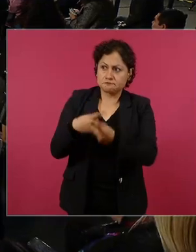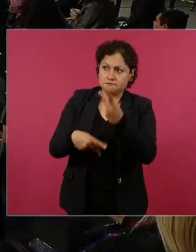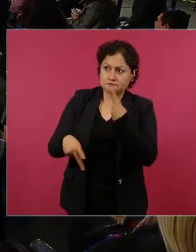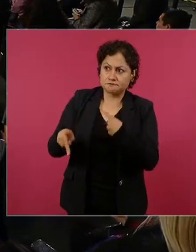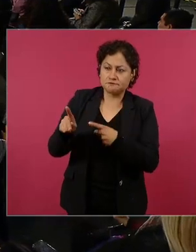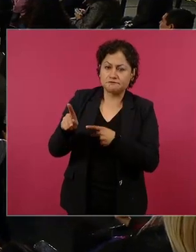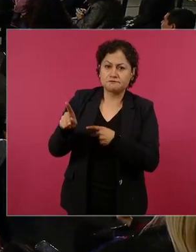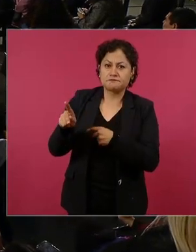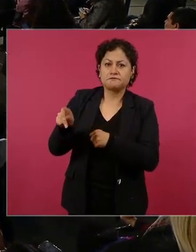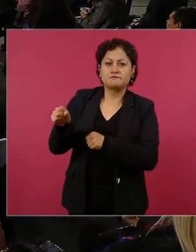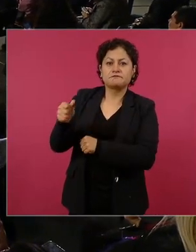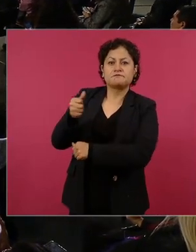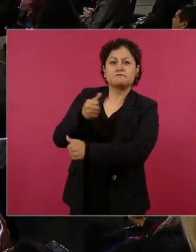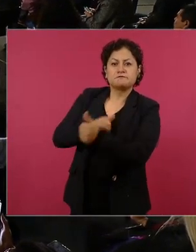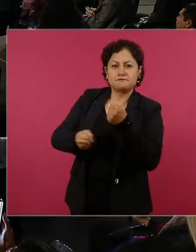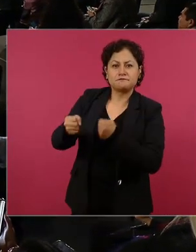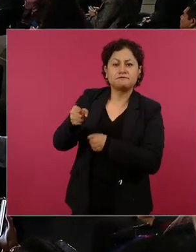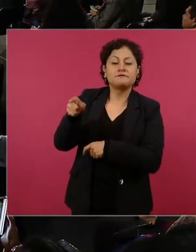retrocesos,